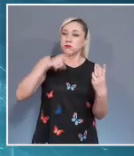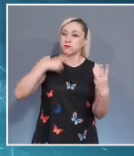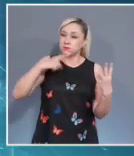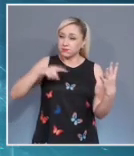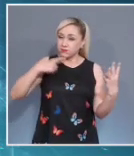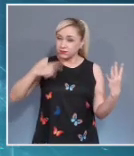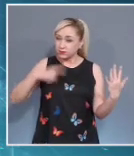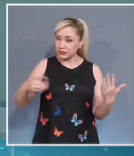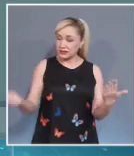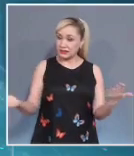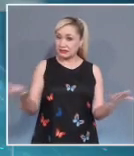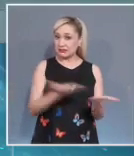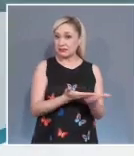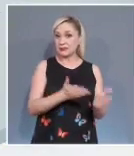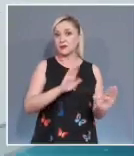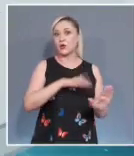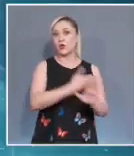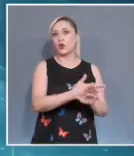reformas electorales.